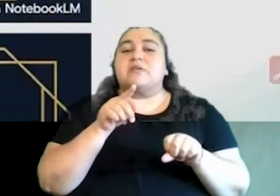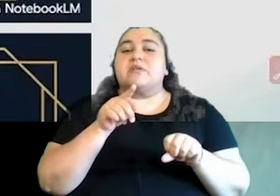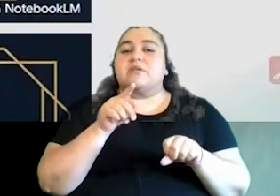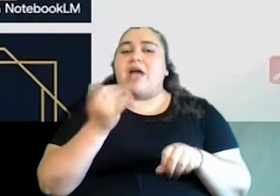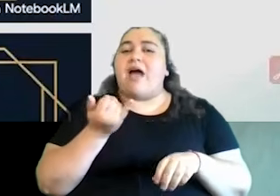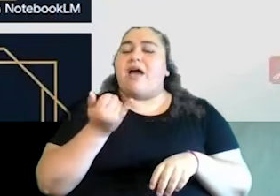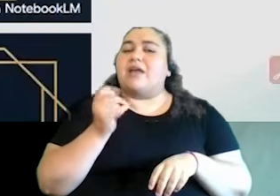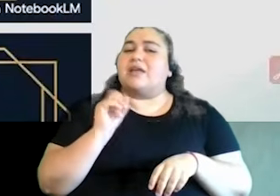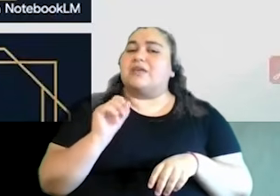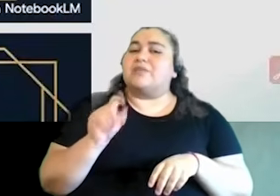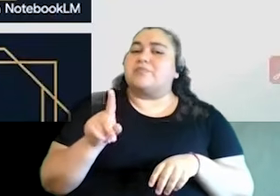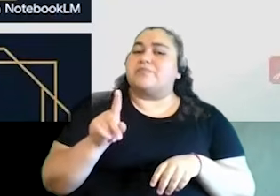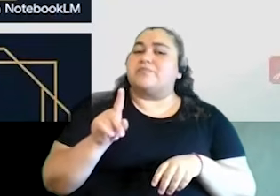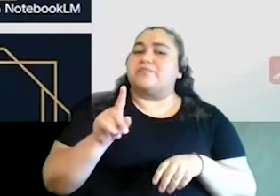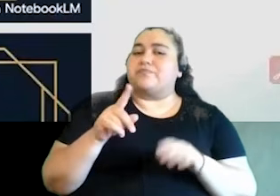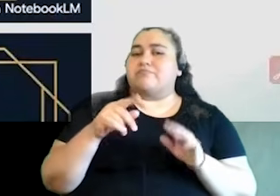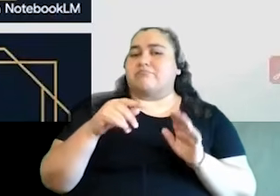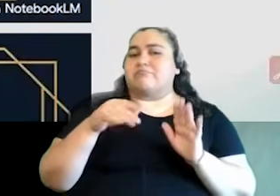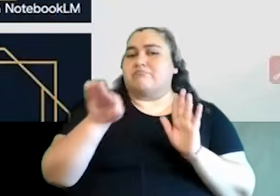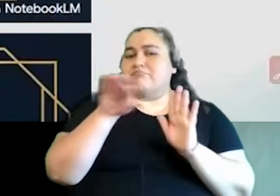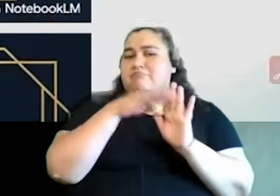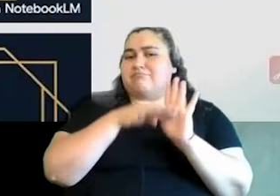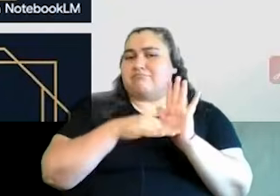una reseña de lo que son